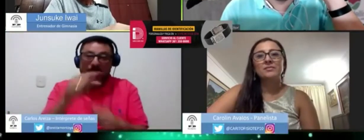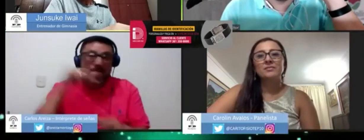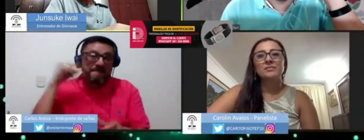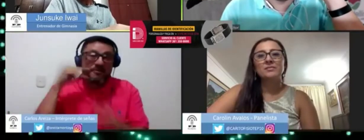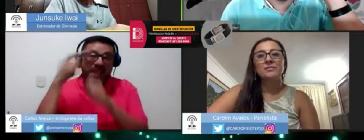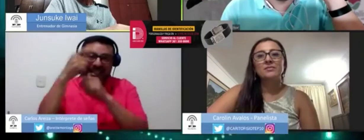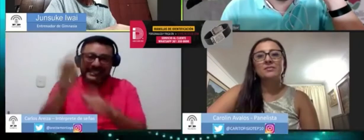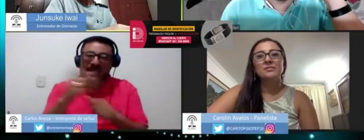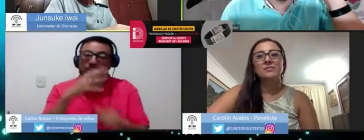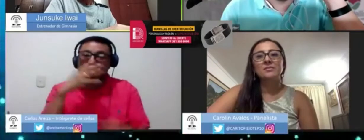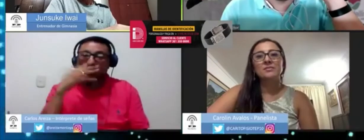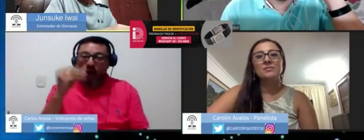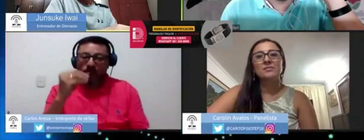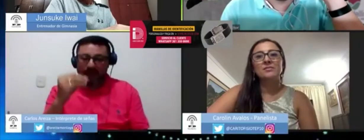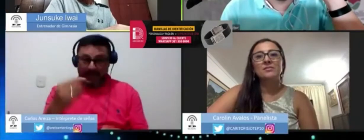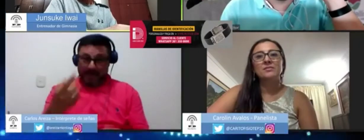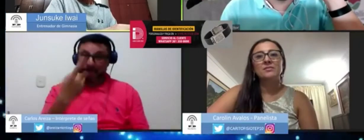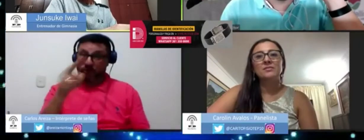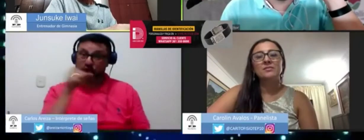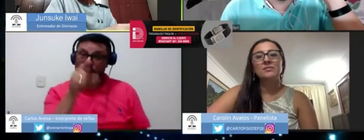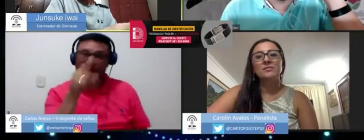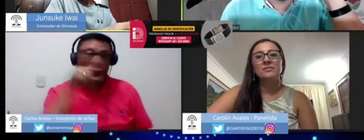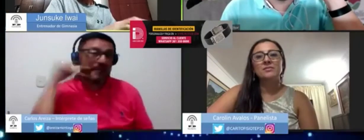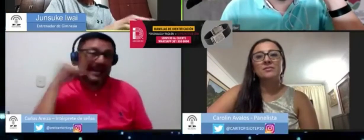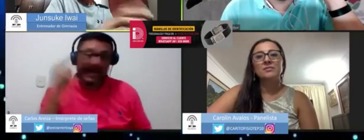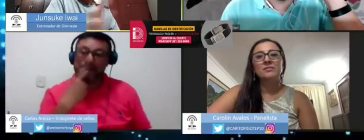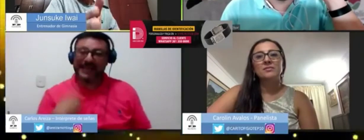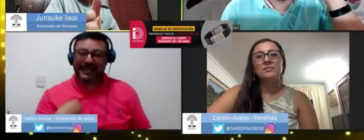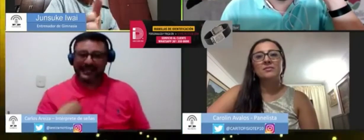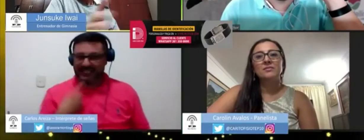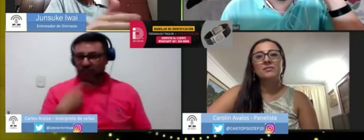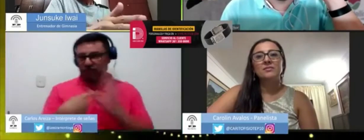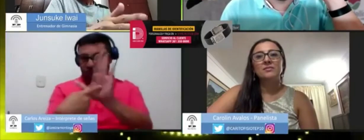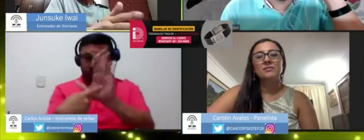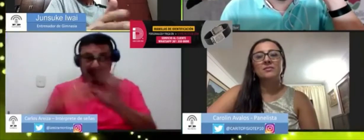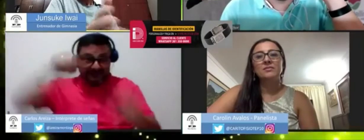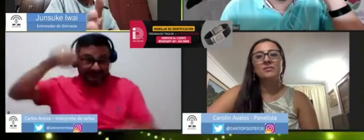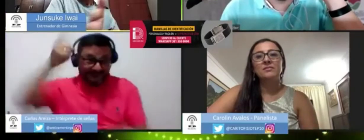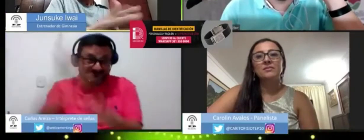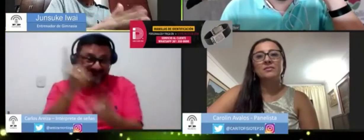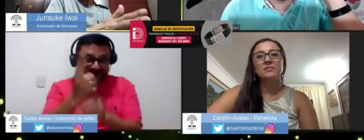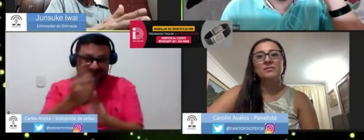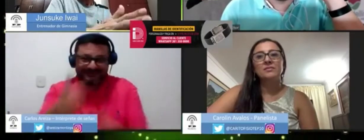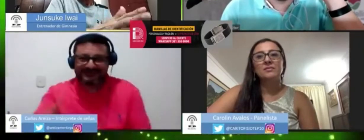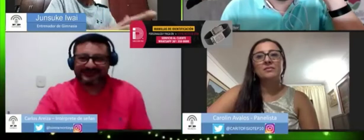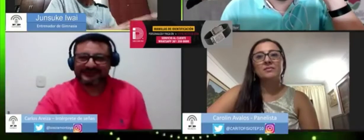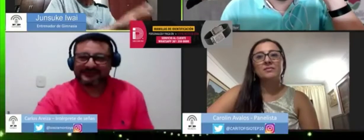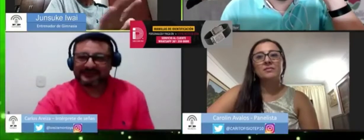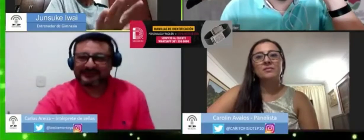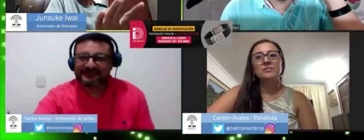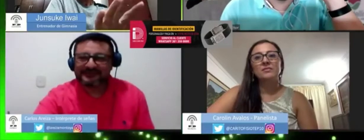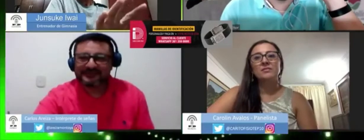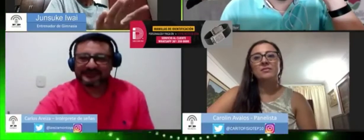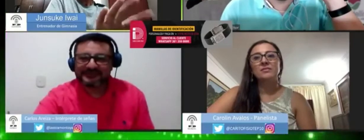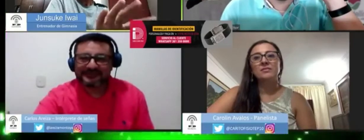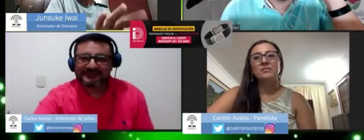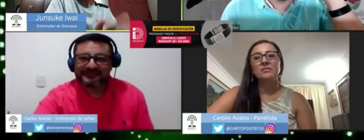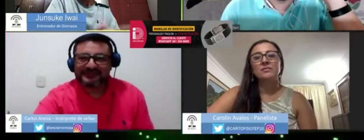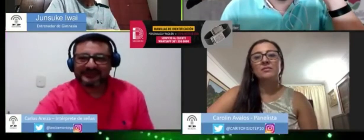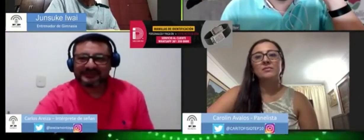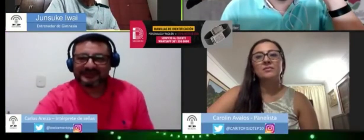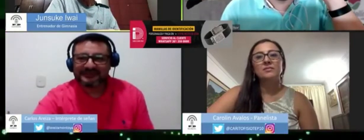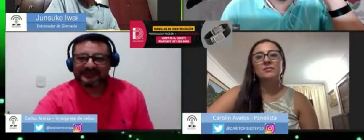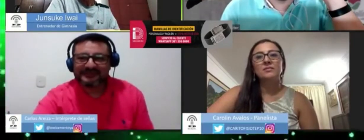y o sea, todo el mundo quiere venirse acá, no solamente